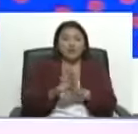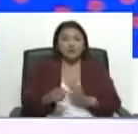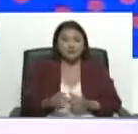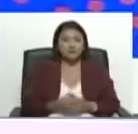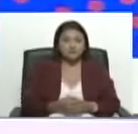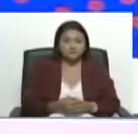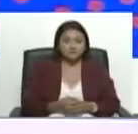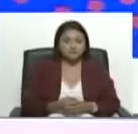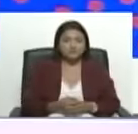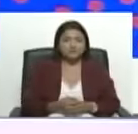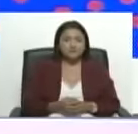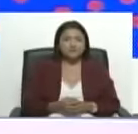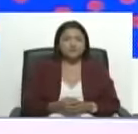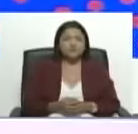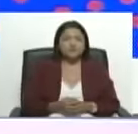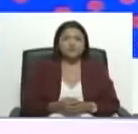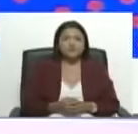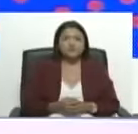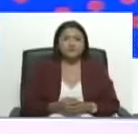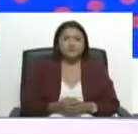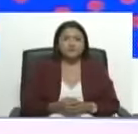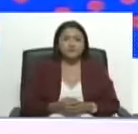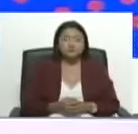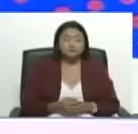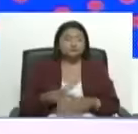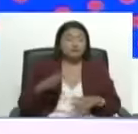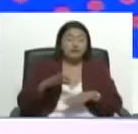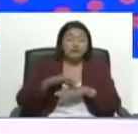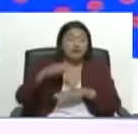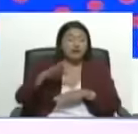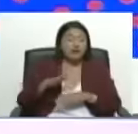algo también extremadamente grave,